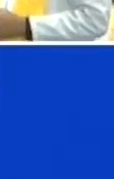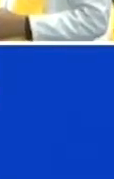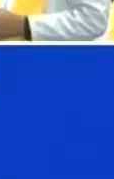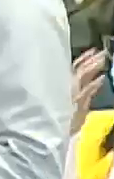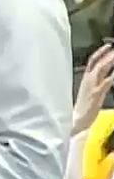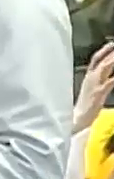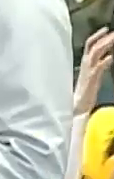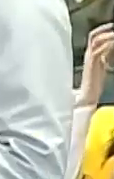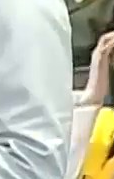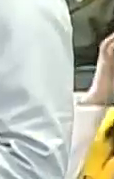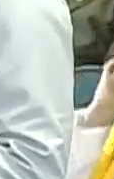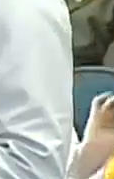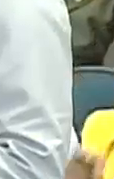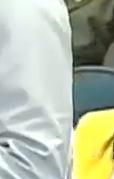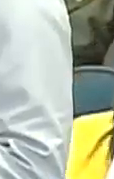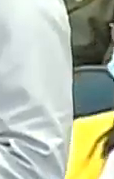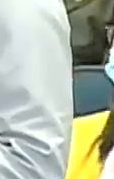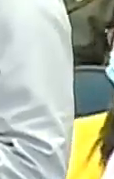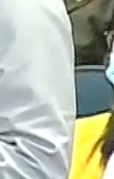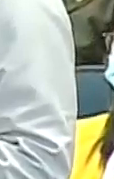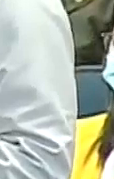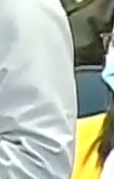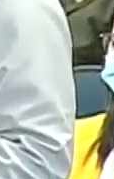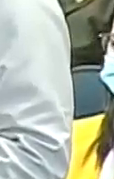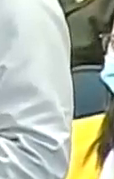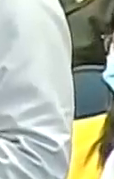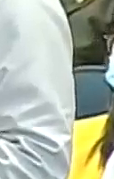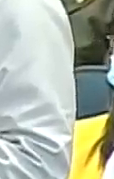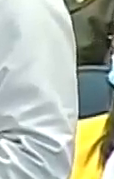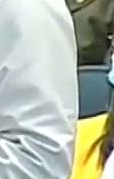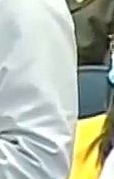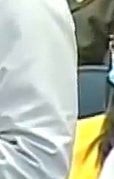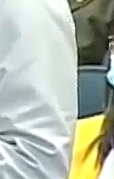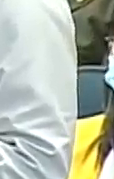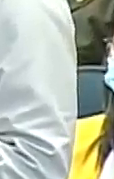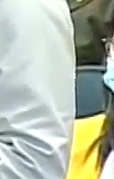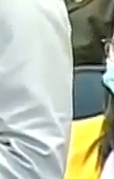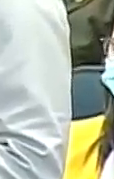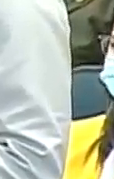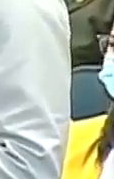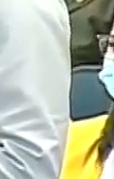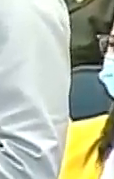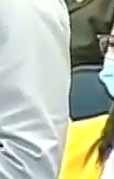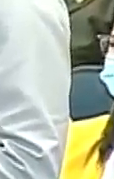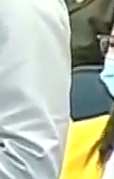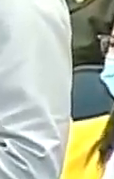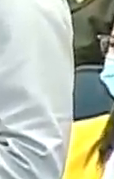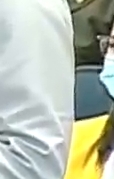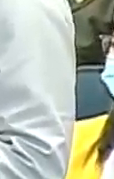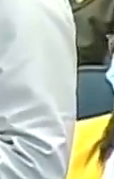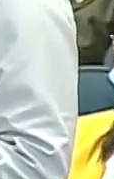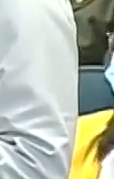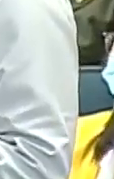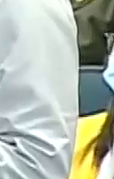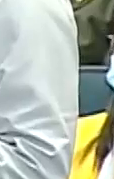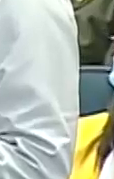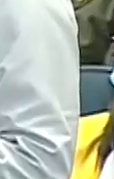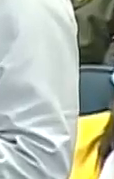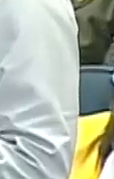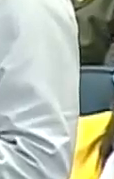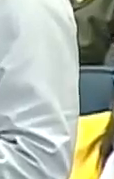correspondiente y cumpliendo con los requisitos académicos y administrativos conforme a la ley,